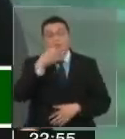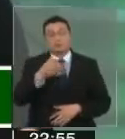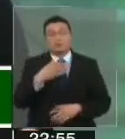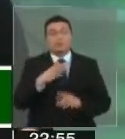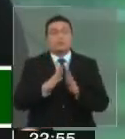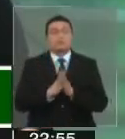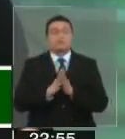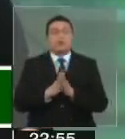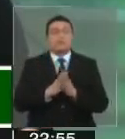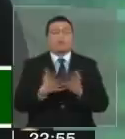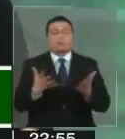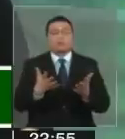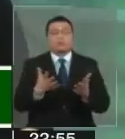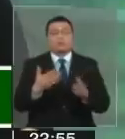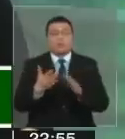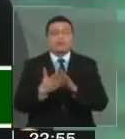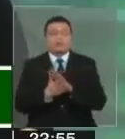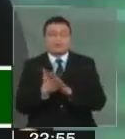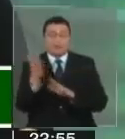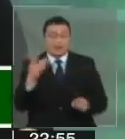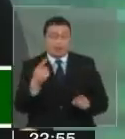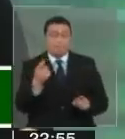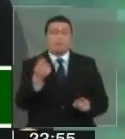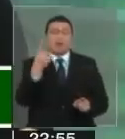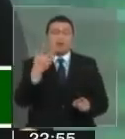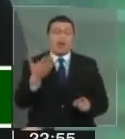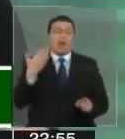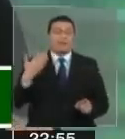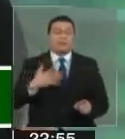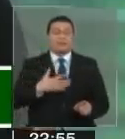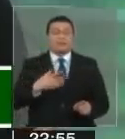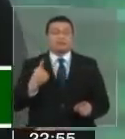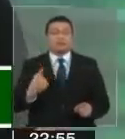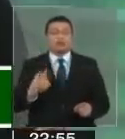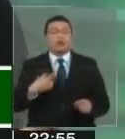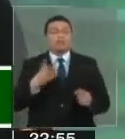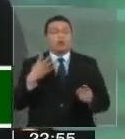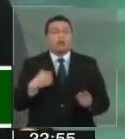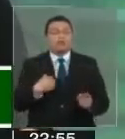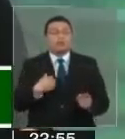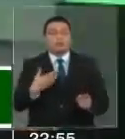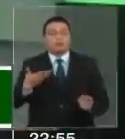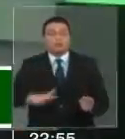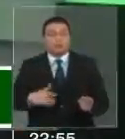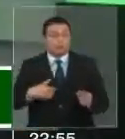favor, que se vaya antes que yo, por el terror de qué va a pasar